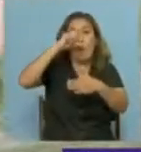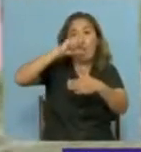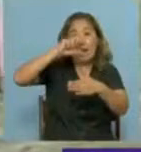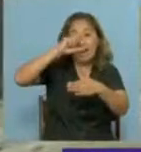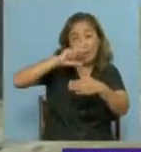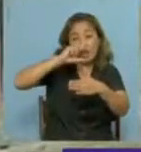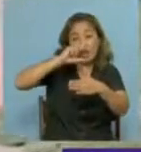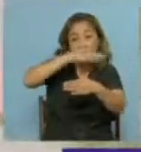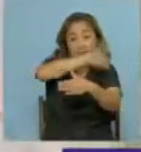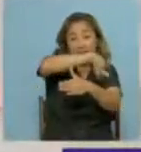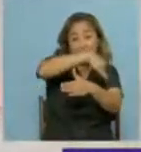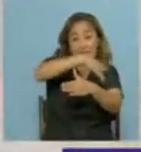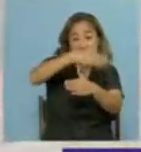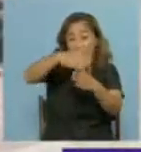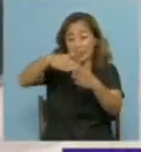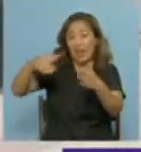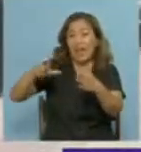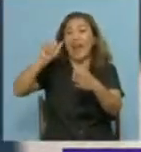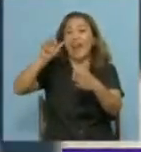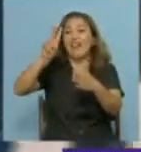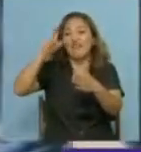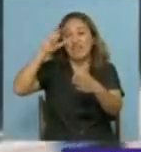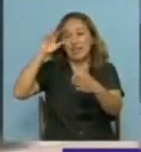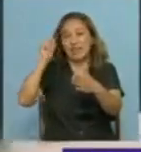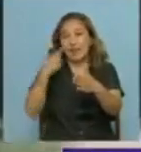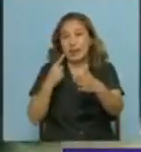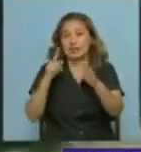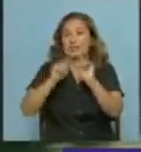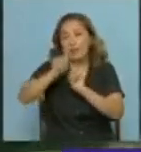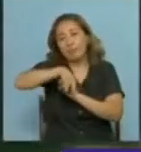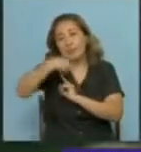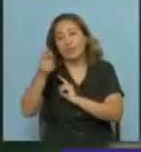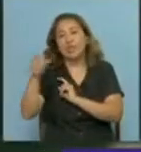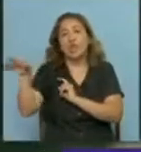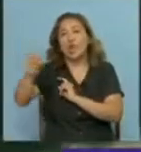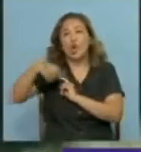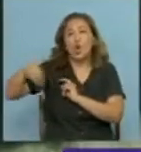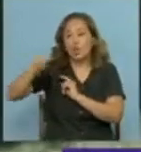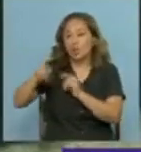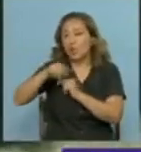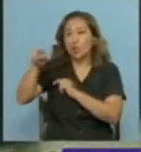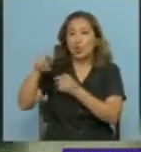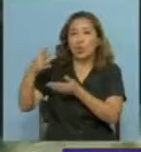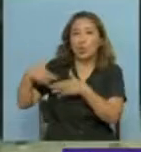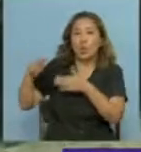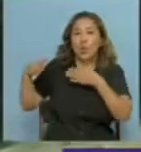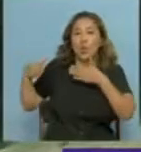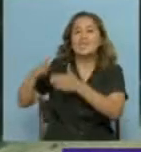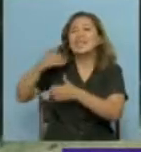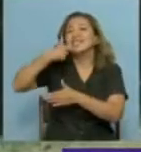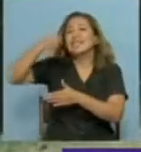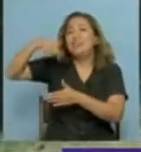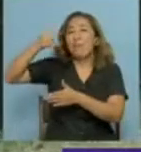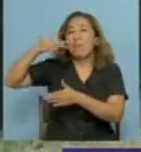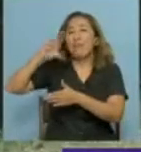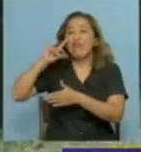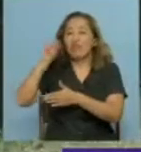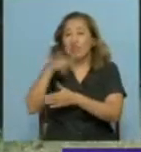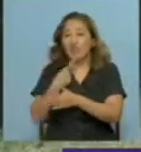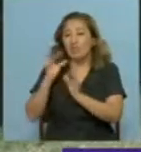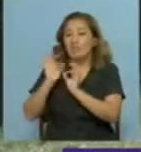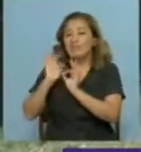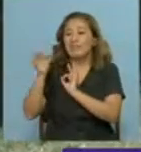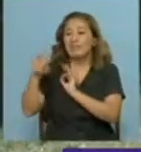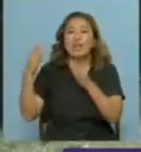Belgrano con la Alvear, como así también otro vallado en el pasaje San Pablo, que está muy cerca